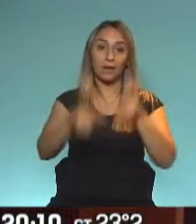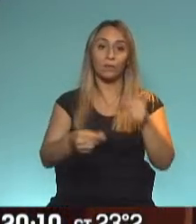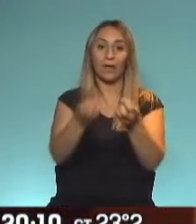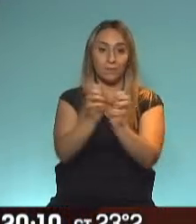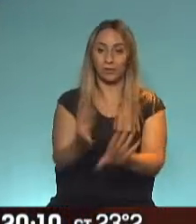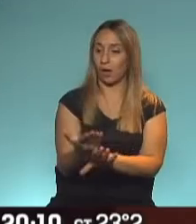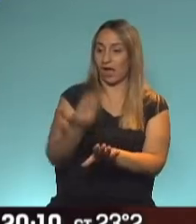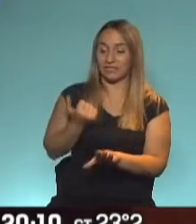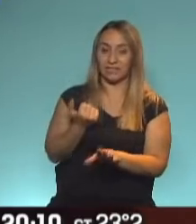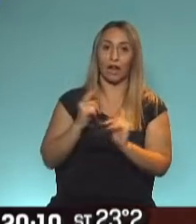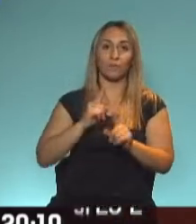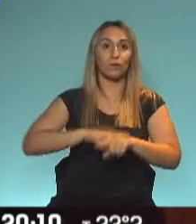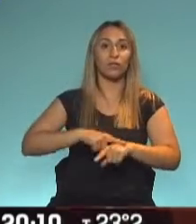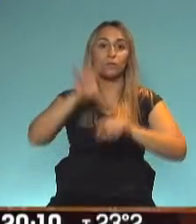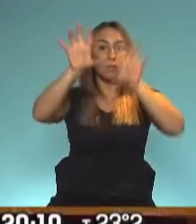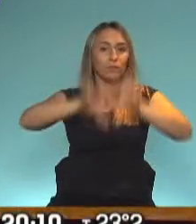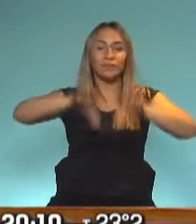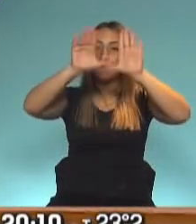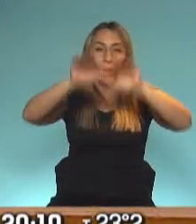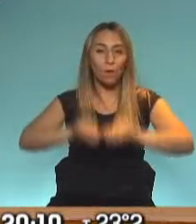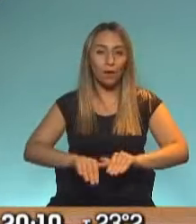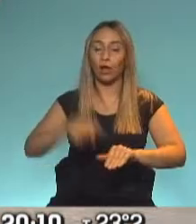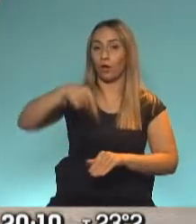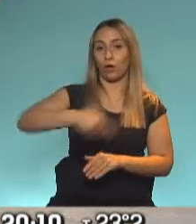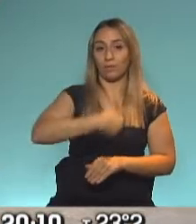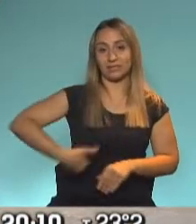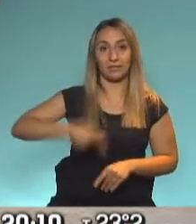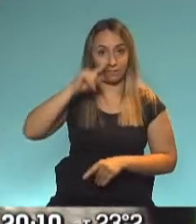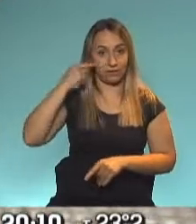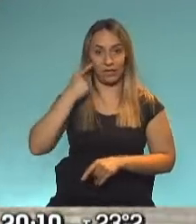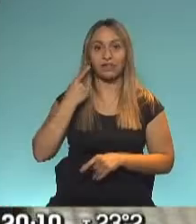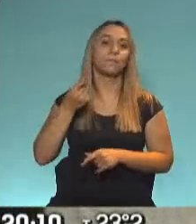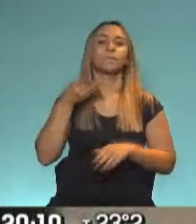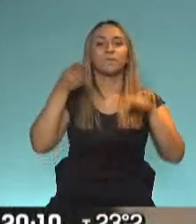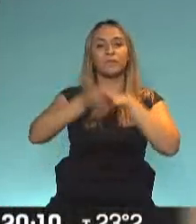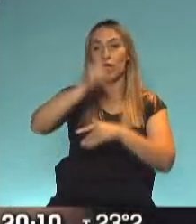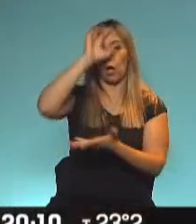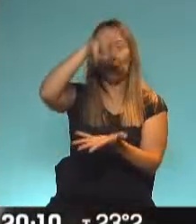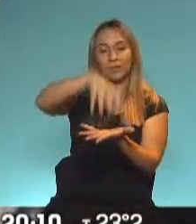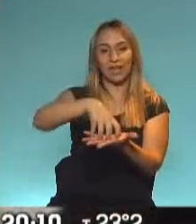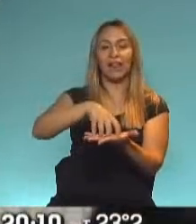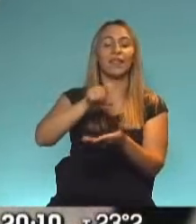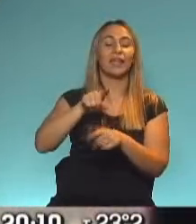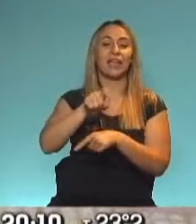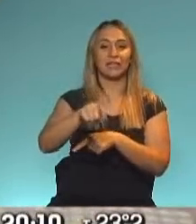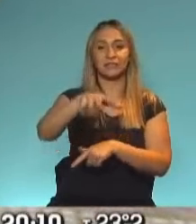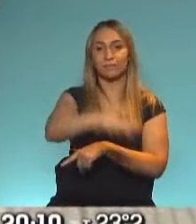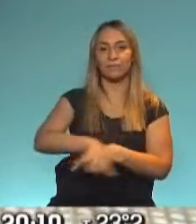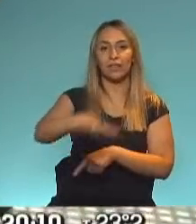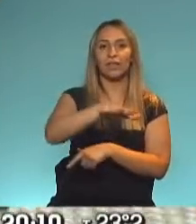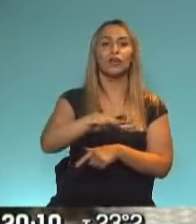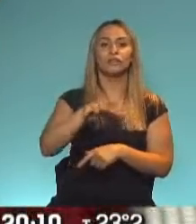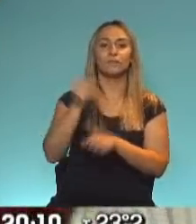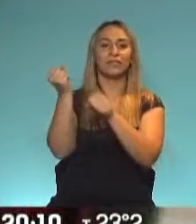manera simultánea en todas las provincias. Y hoy el presidente Alberto Fernández realizó una recorrida por el Hospital Oncológico de José C. Paz.